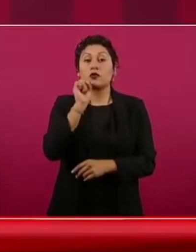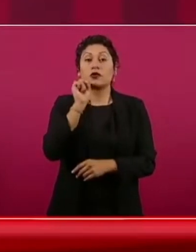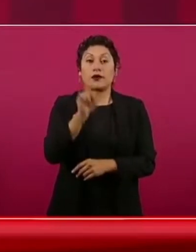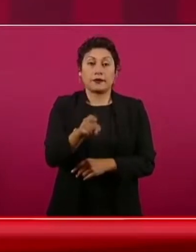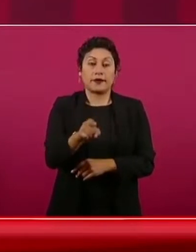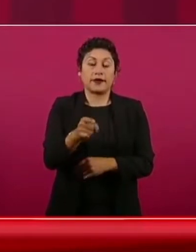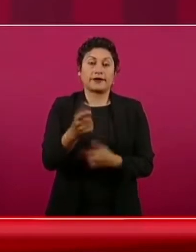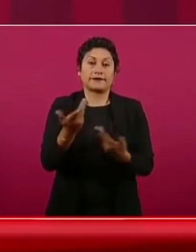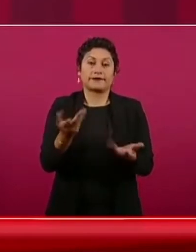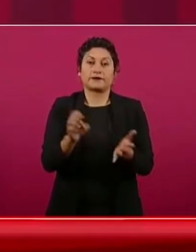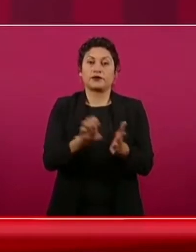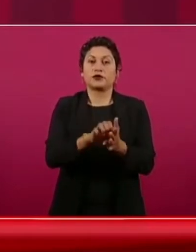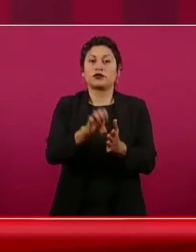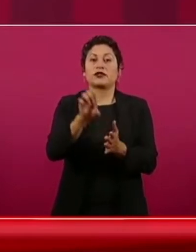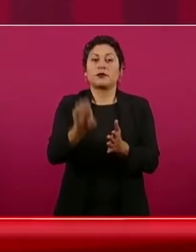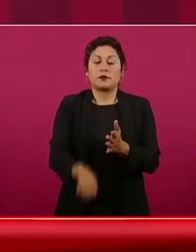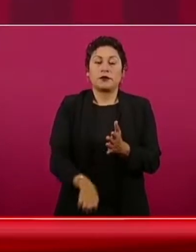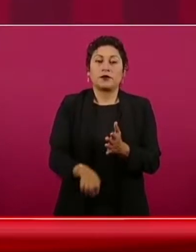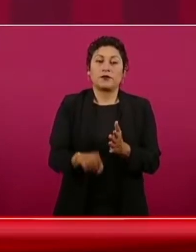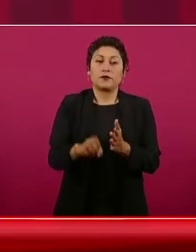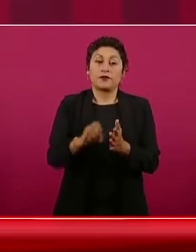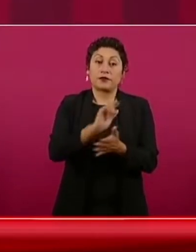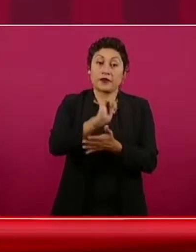sea delito grave